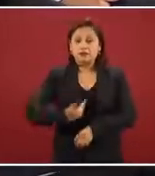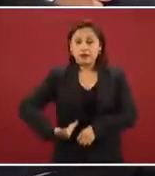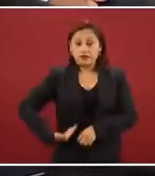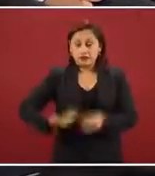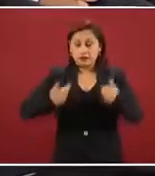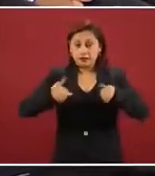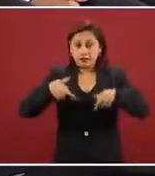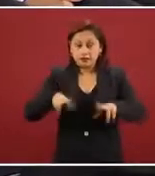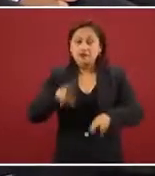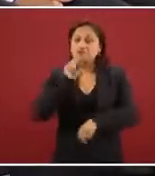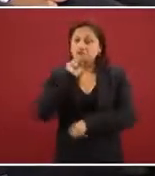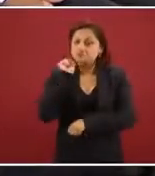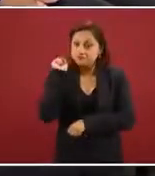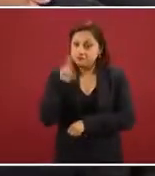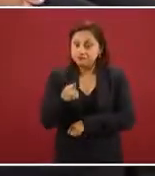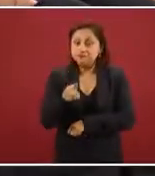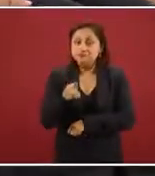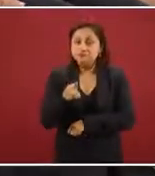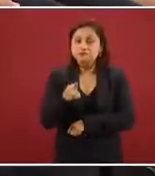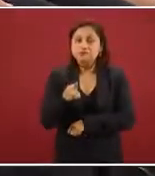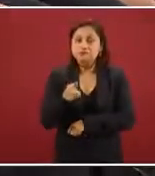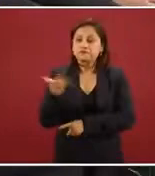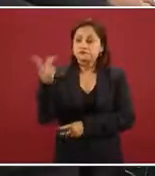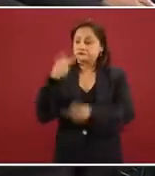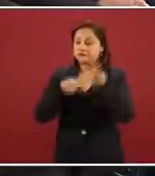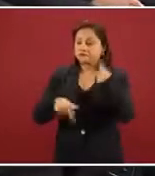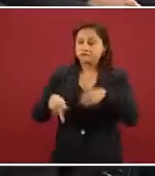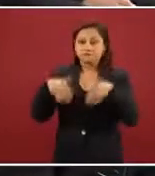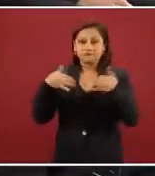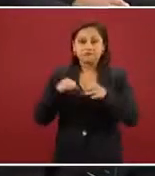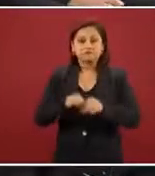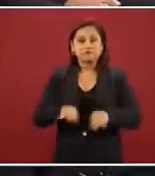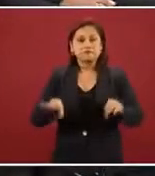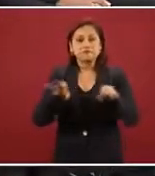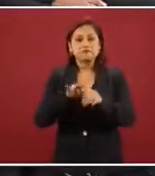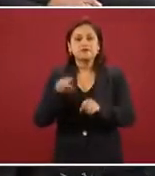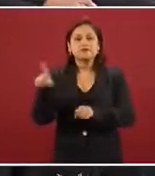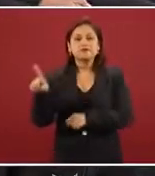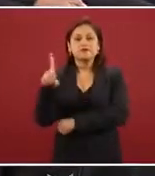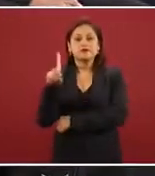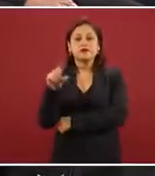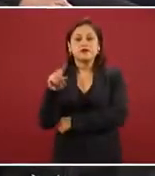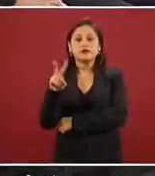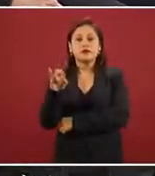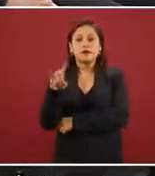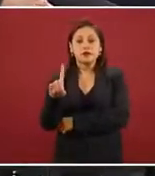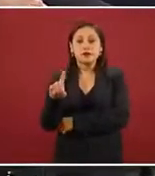también destacó la presencia de david colmenares